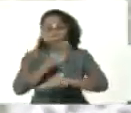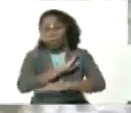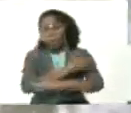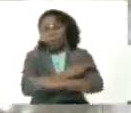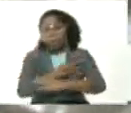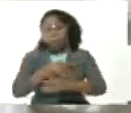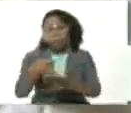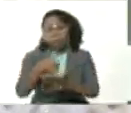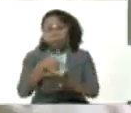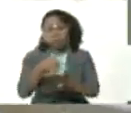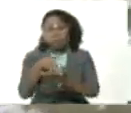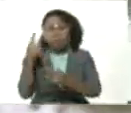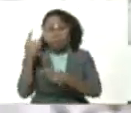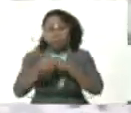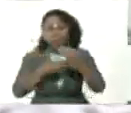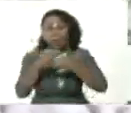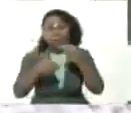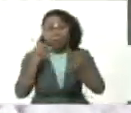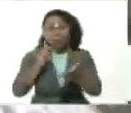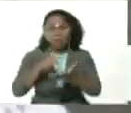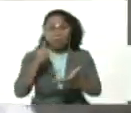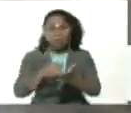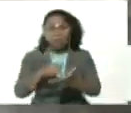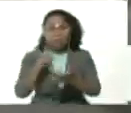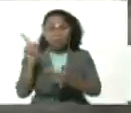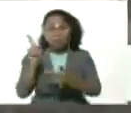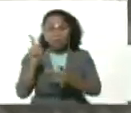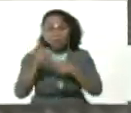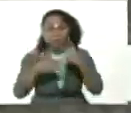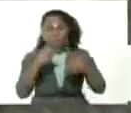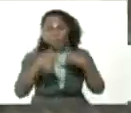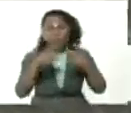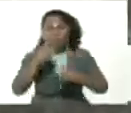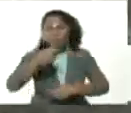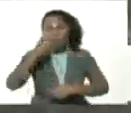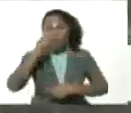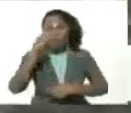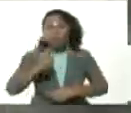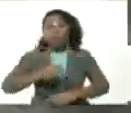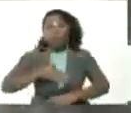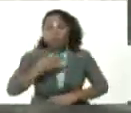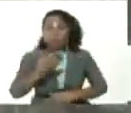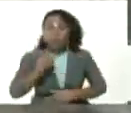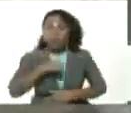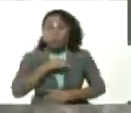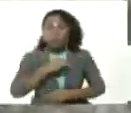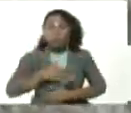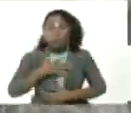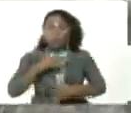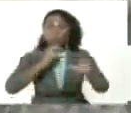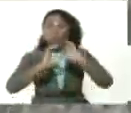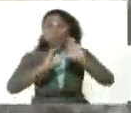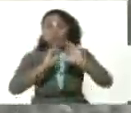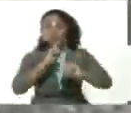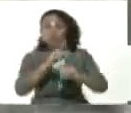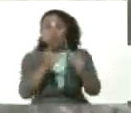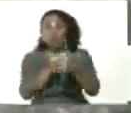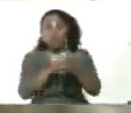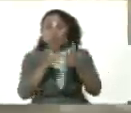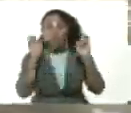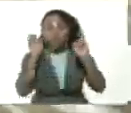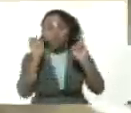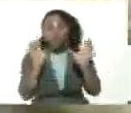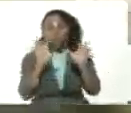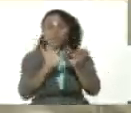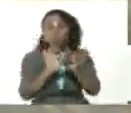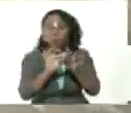expresó en la intervención de esa planta productora del café la gran posibilidad de nosotros poder conversar con estos sectores, el tema del arancel,